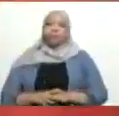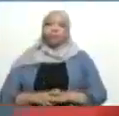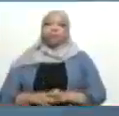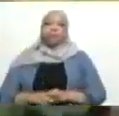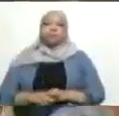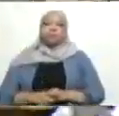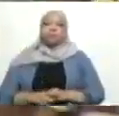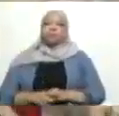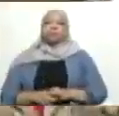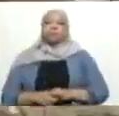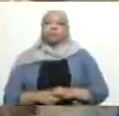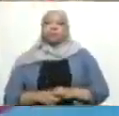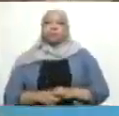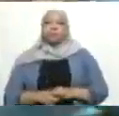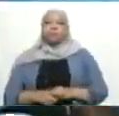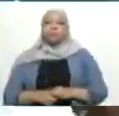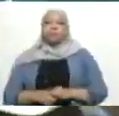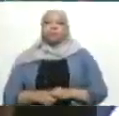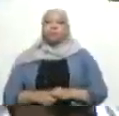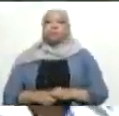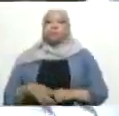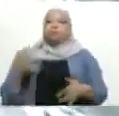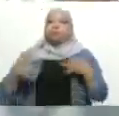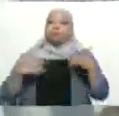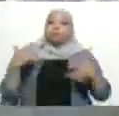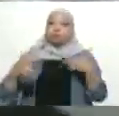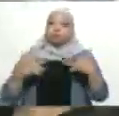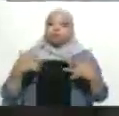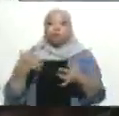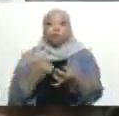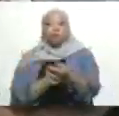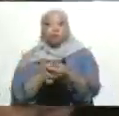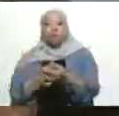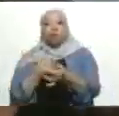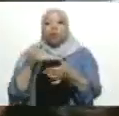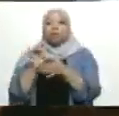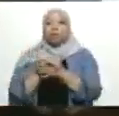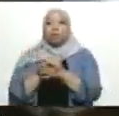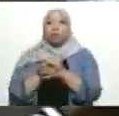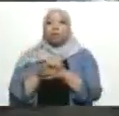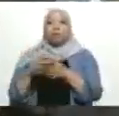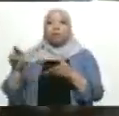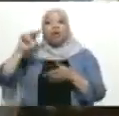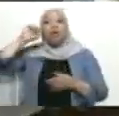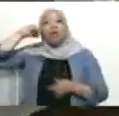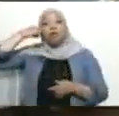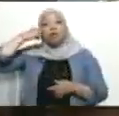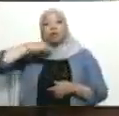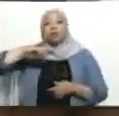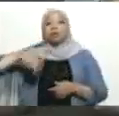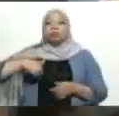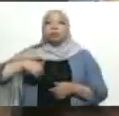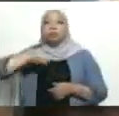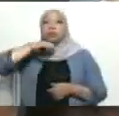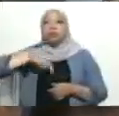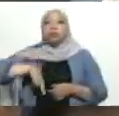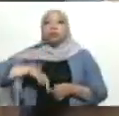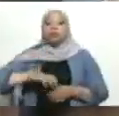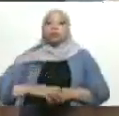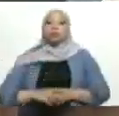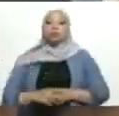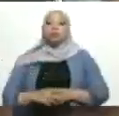La historia, estas actividades, hermanos y hermanas, compañero Freddy, hay que recordarlas. Esta historia,